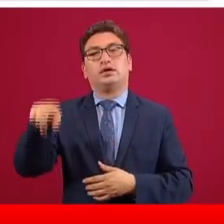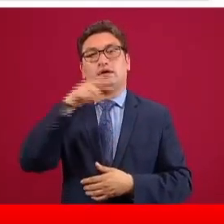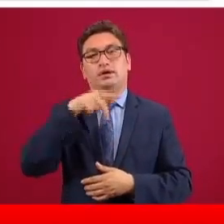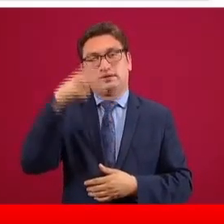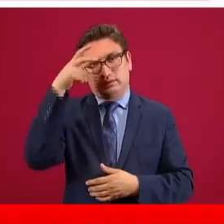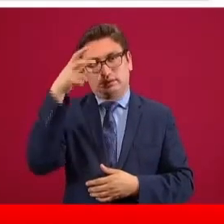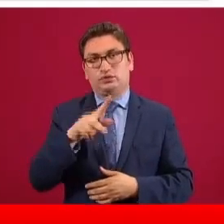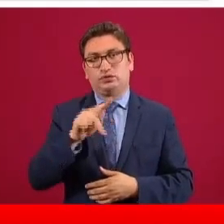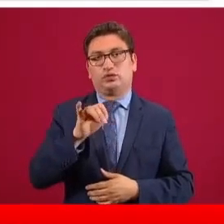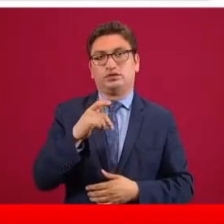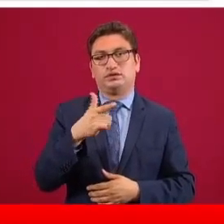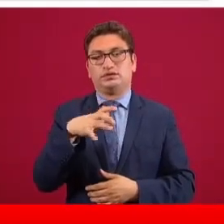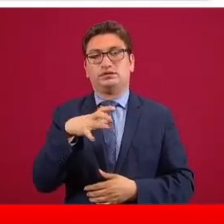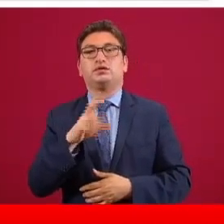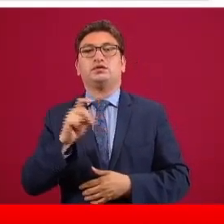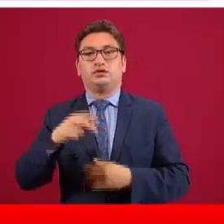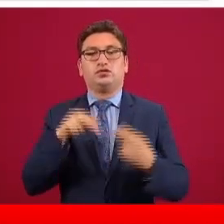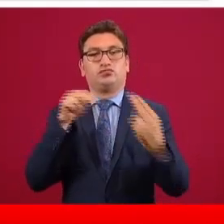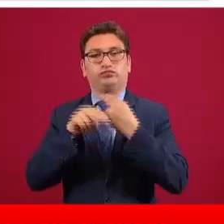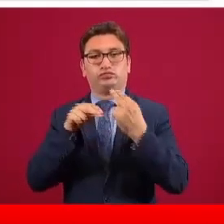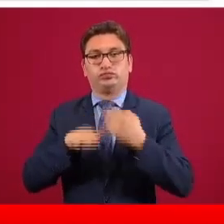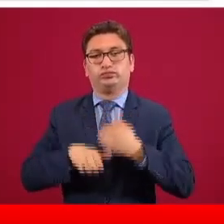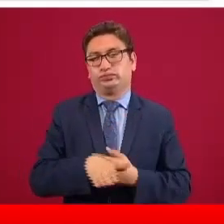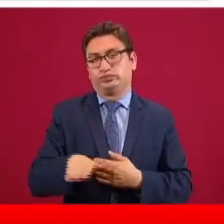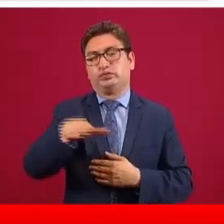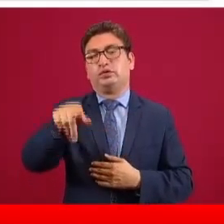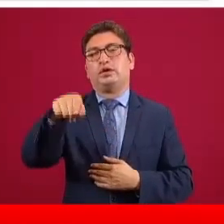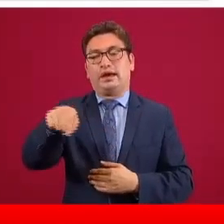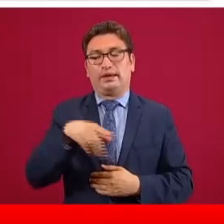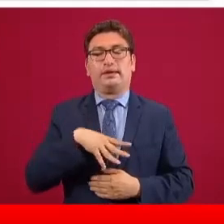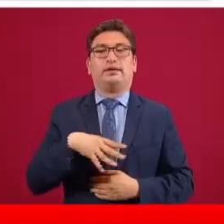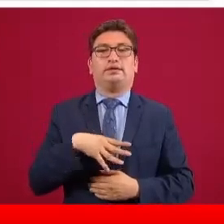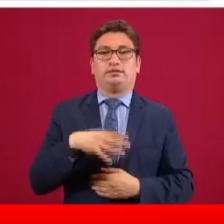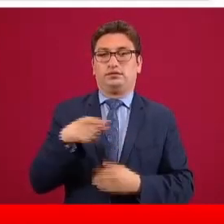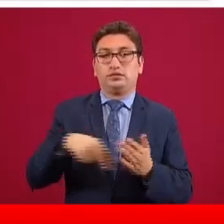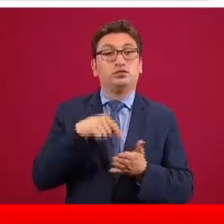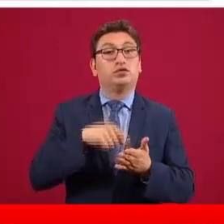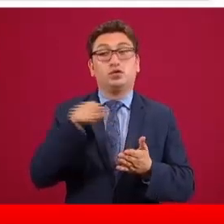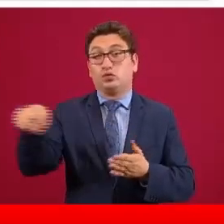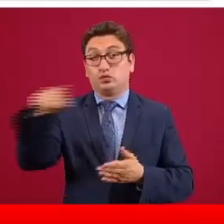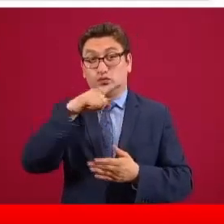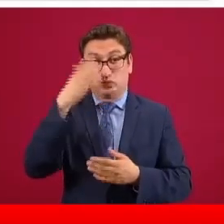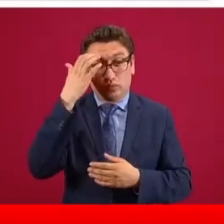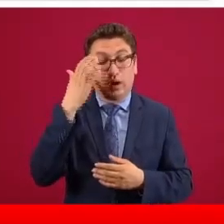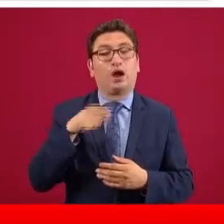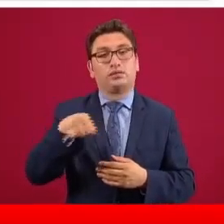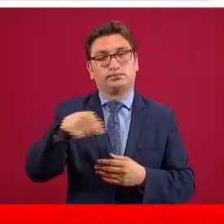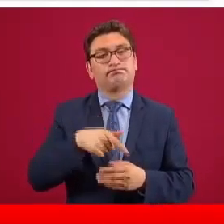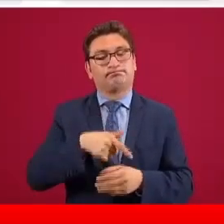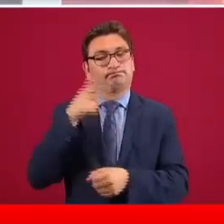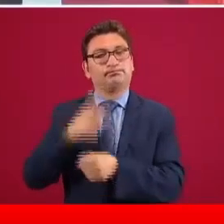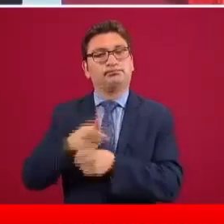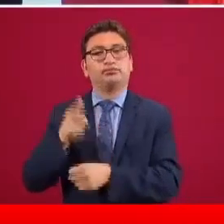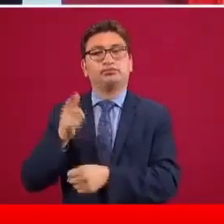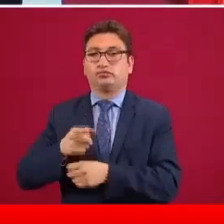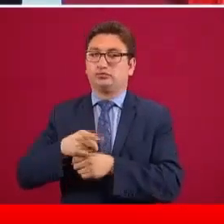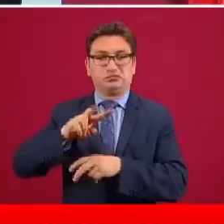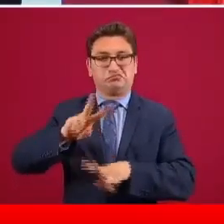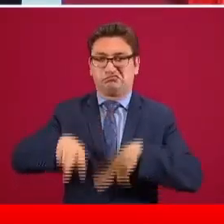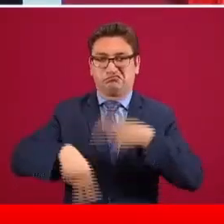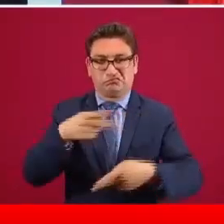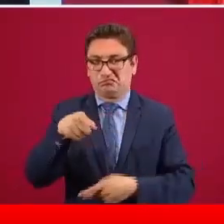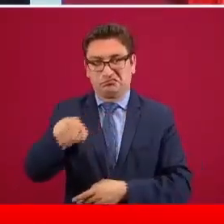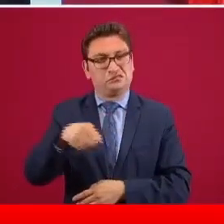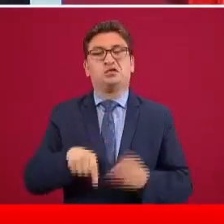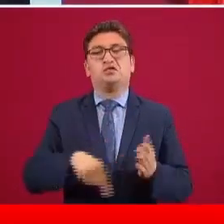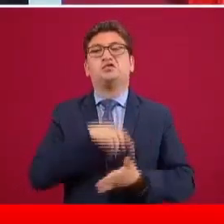Hidalgo, Carretera Estatal Tulancingo, Napateco. Y eso para que lo tomemos en cuenta, que no vayamos a esas